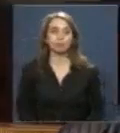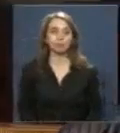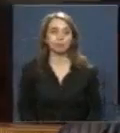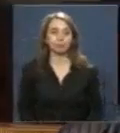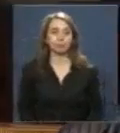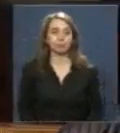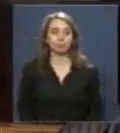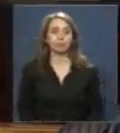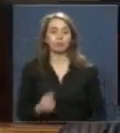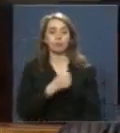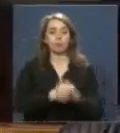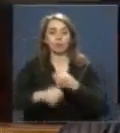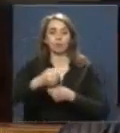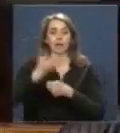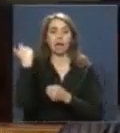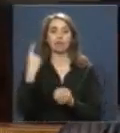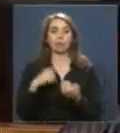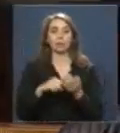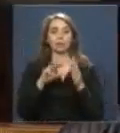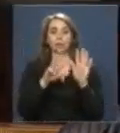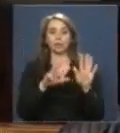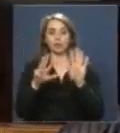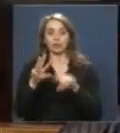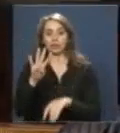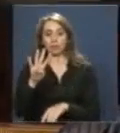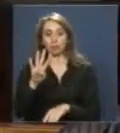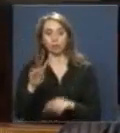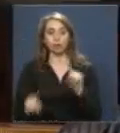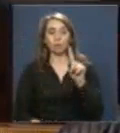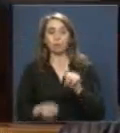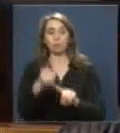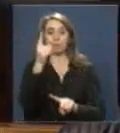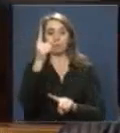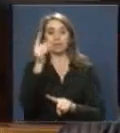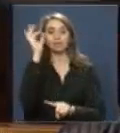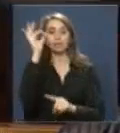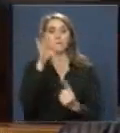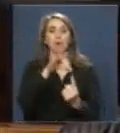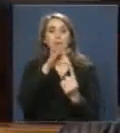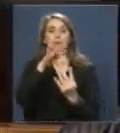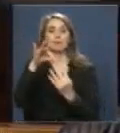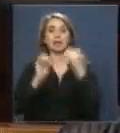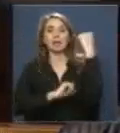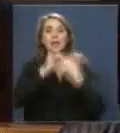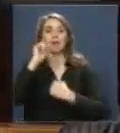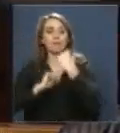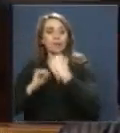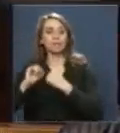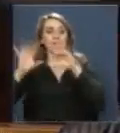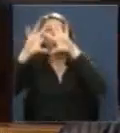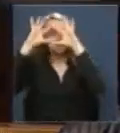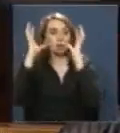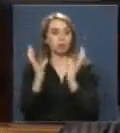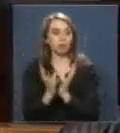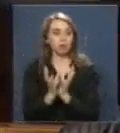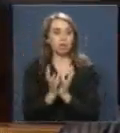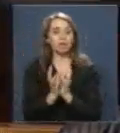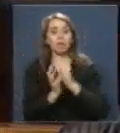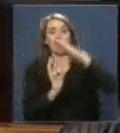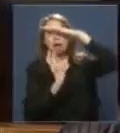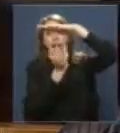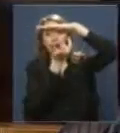En el año 1924 se reúnen por primera vez los principales fabricantes mundiales de